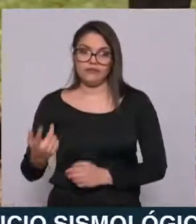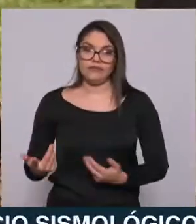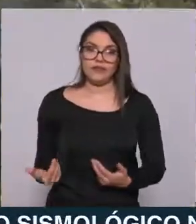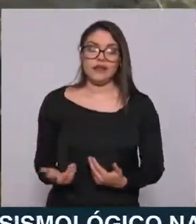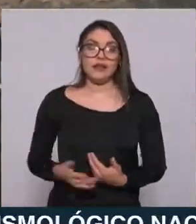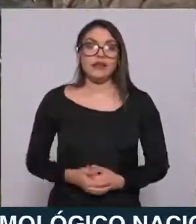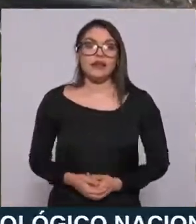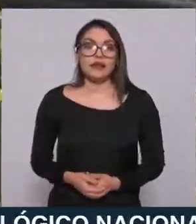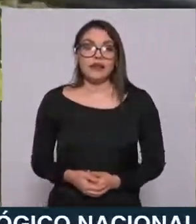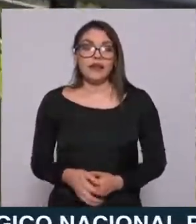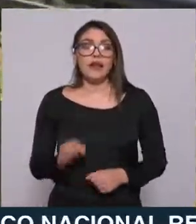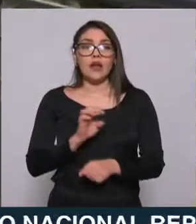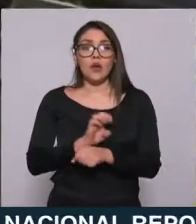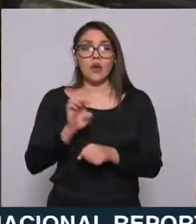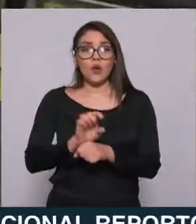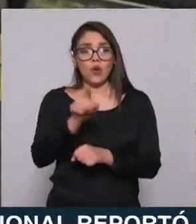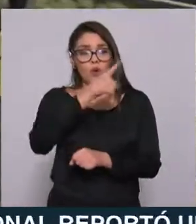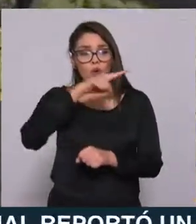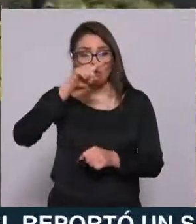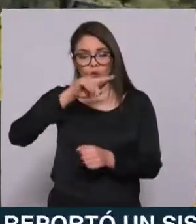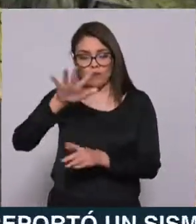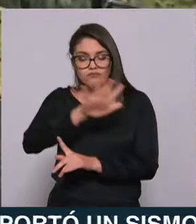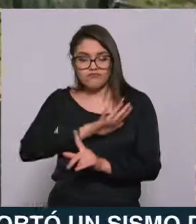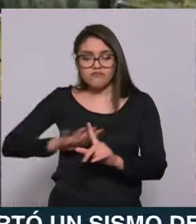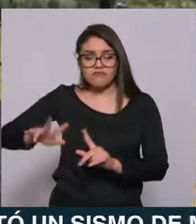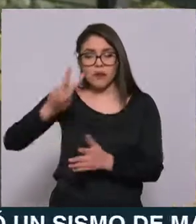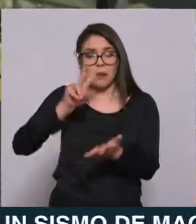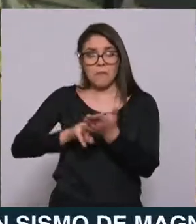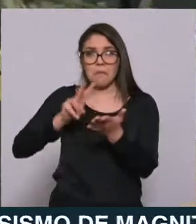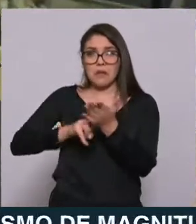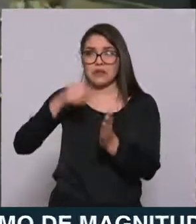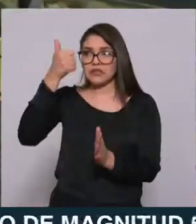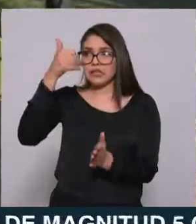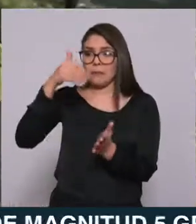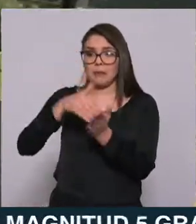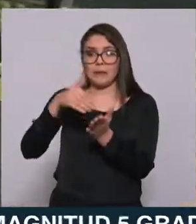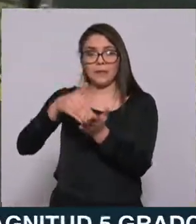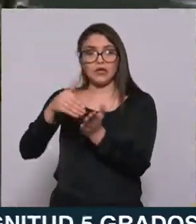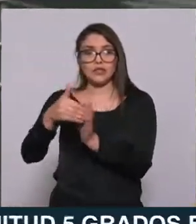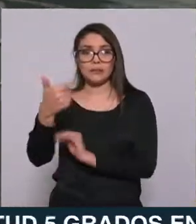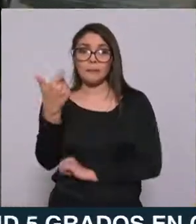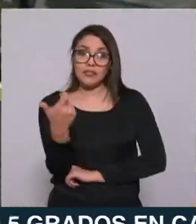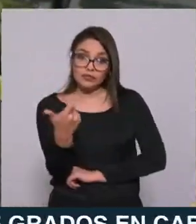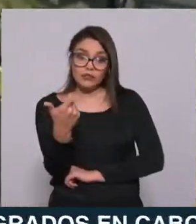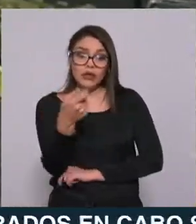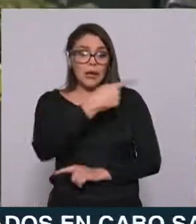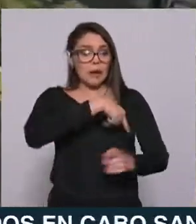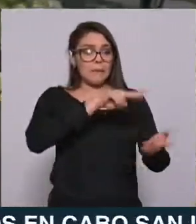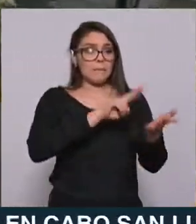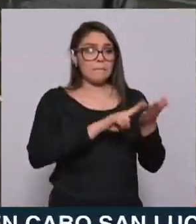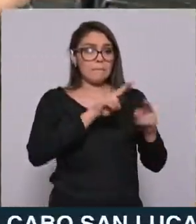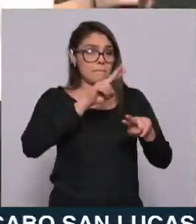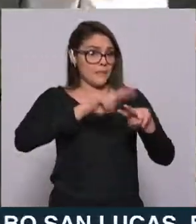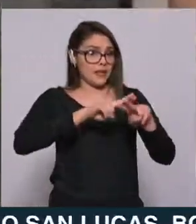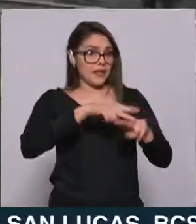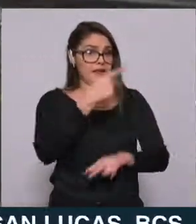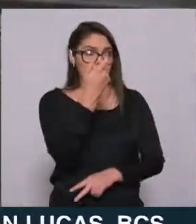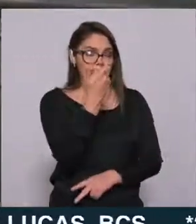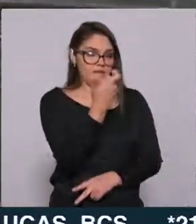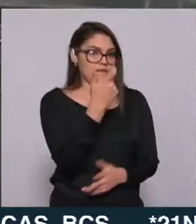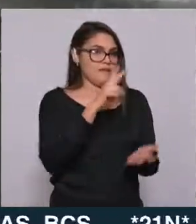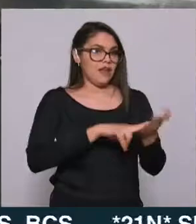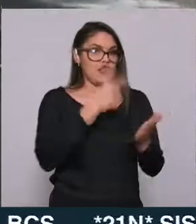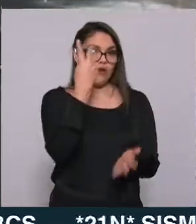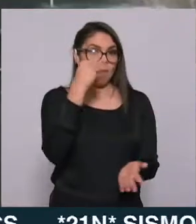Entonces, el predio estaba valuado en 6,000 millones de pesos y el parque valía 2,000. Más o menos